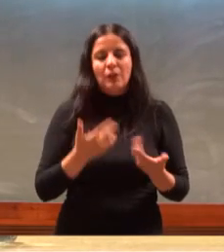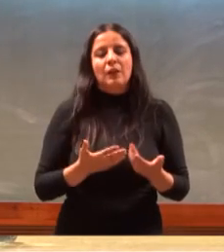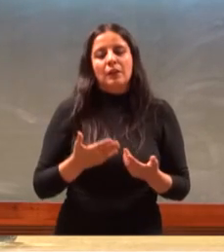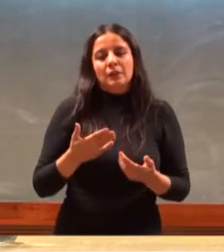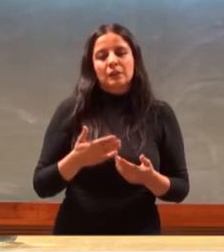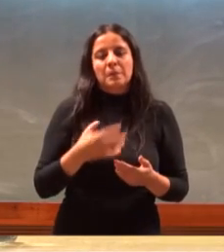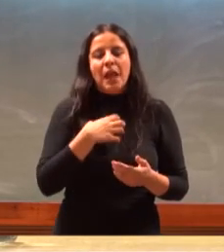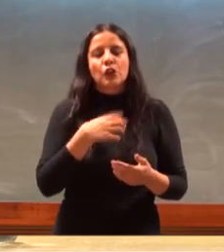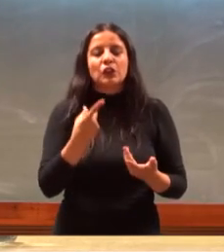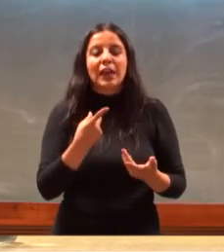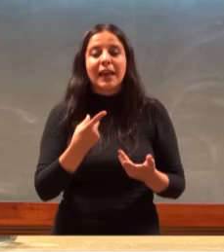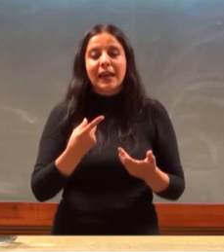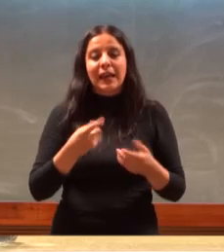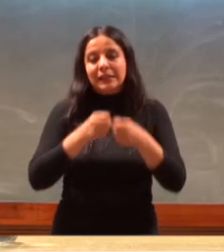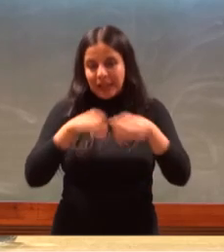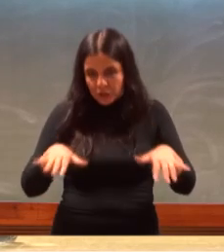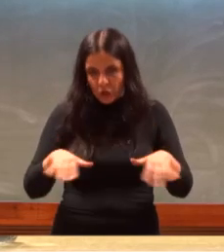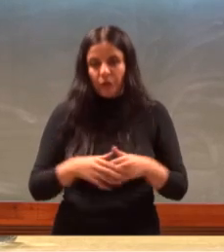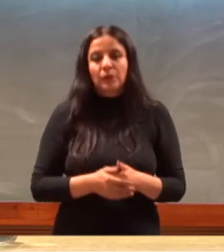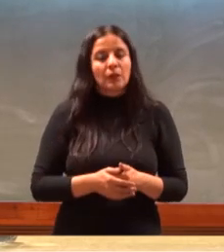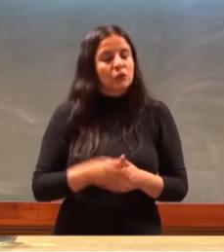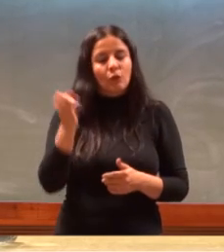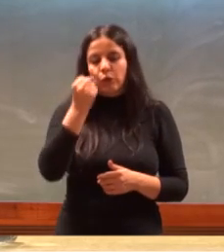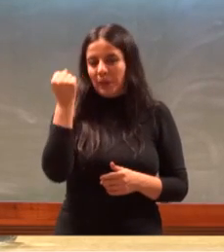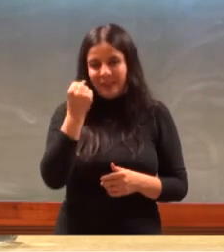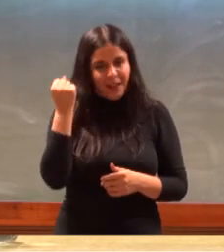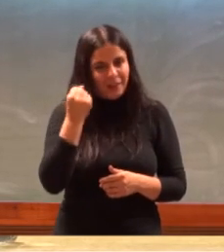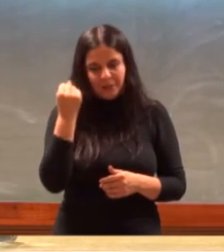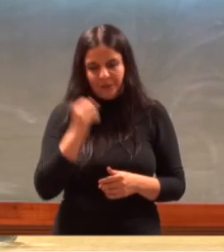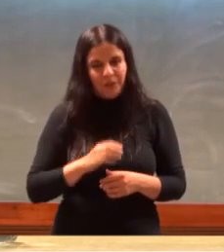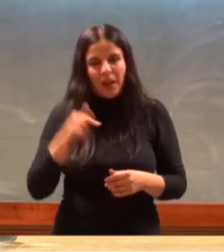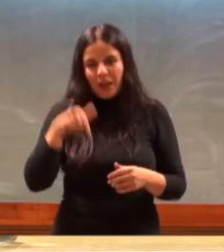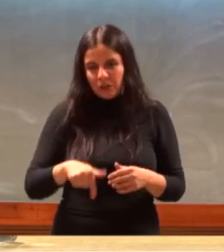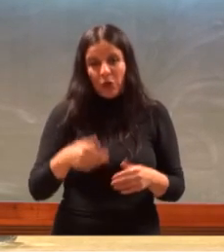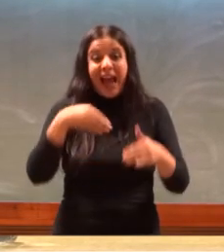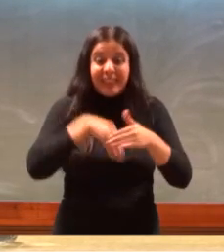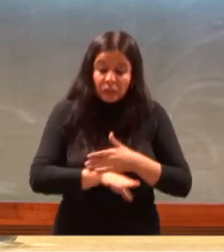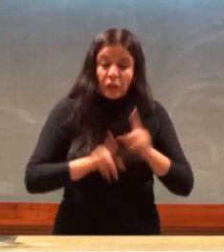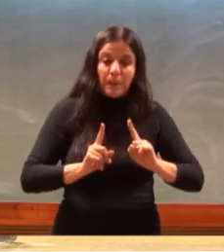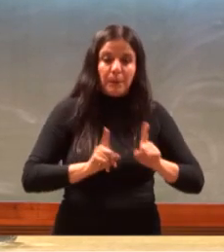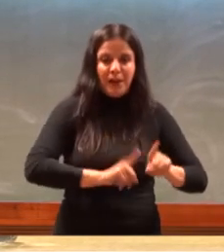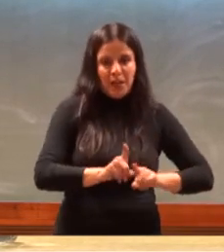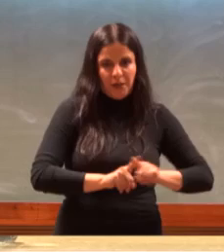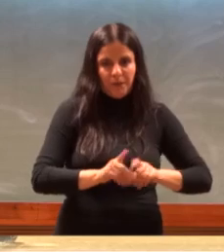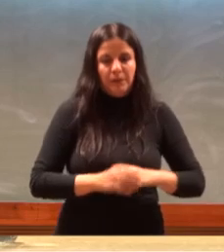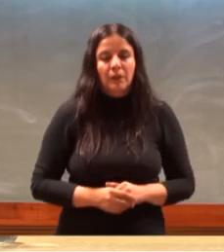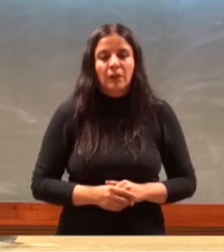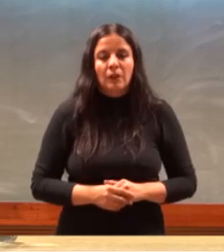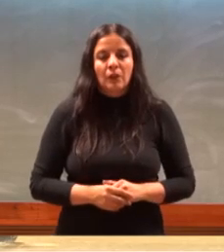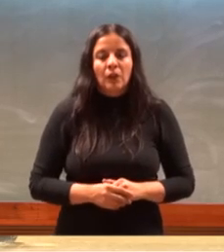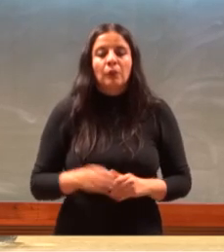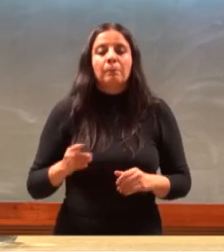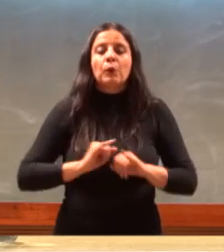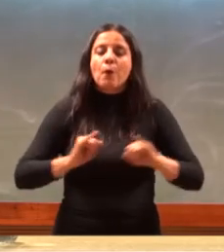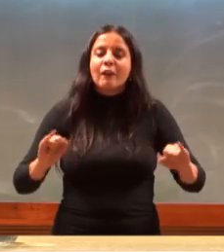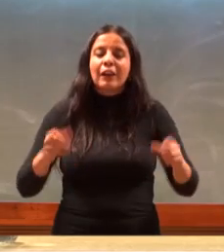siendo fundamental esos espacios de seminarios de extensión dentro de las carreras promover el fortalecimiento del área de